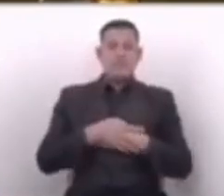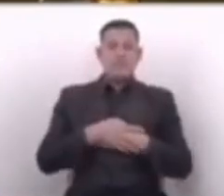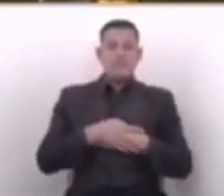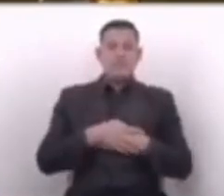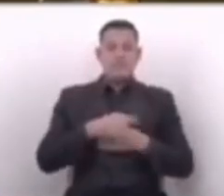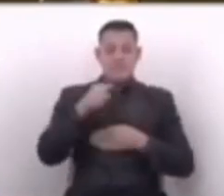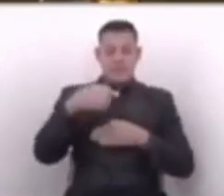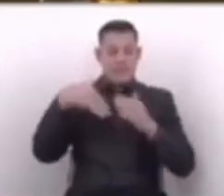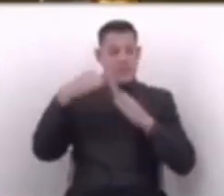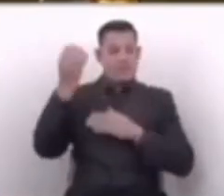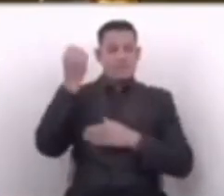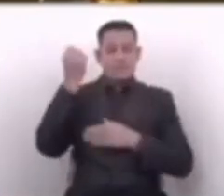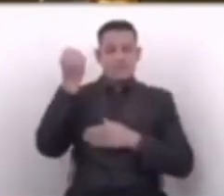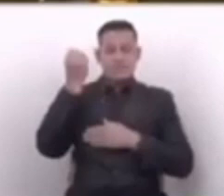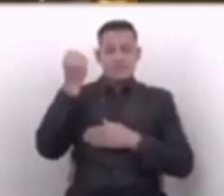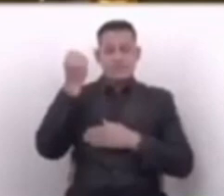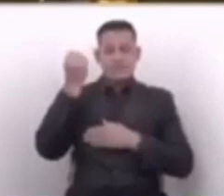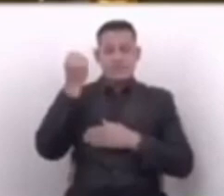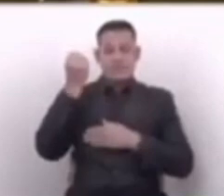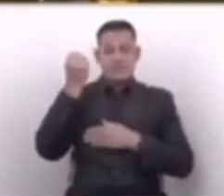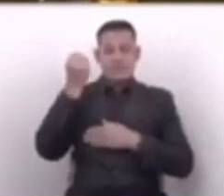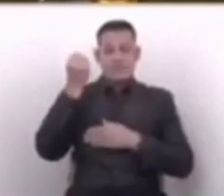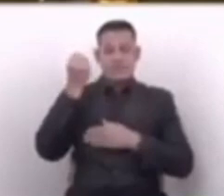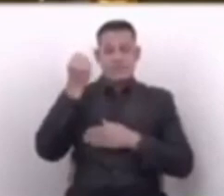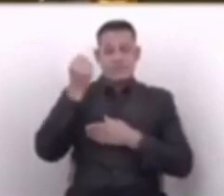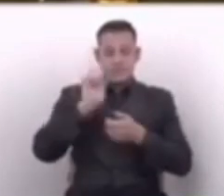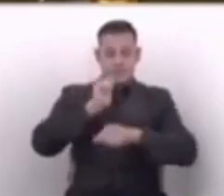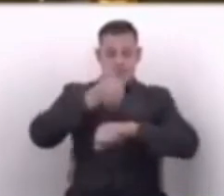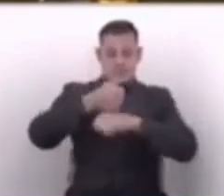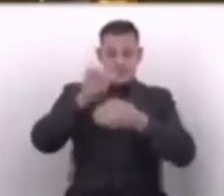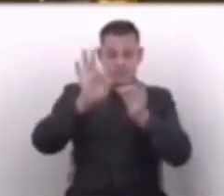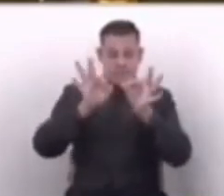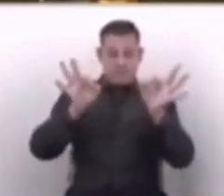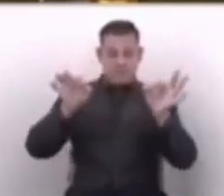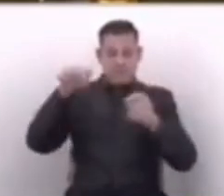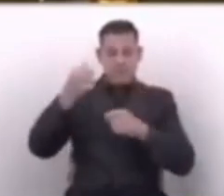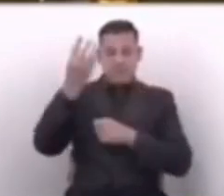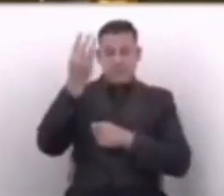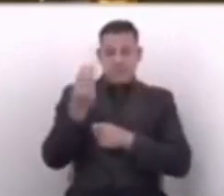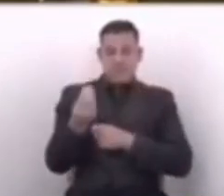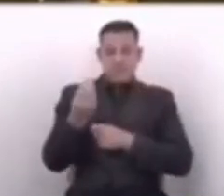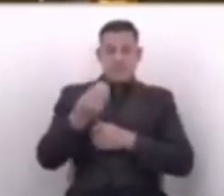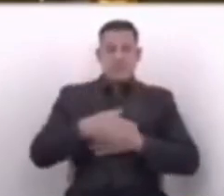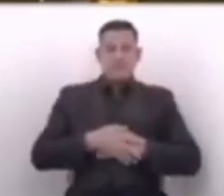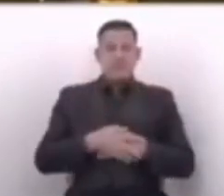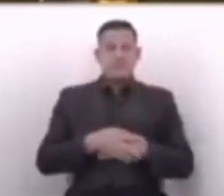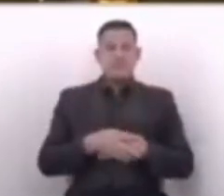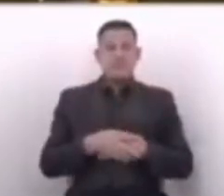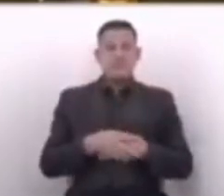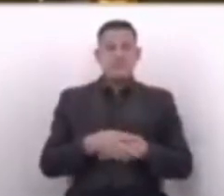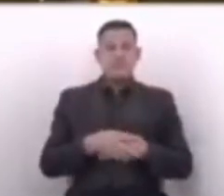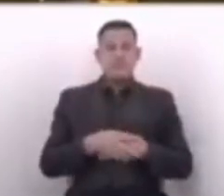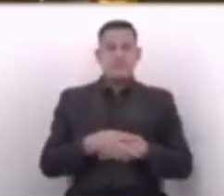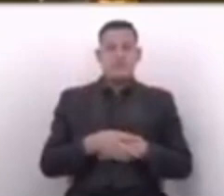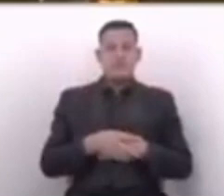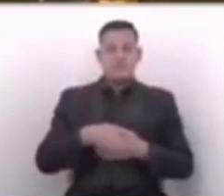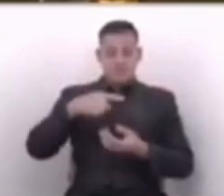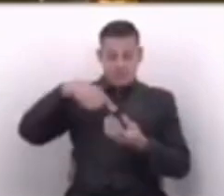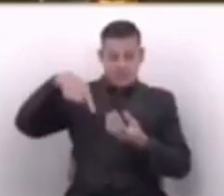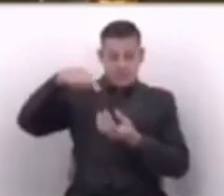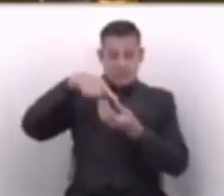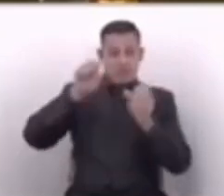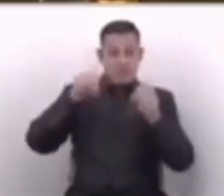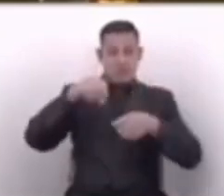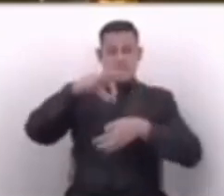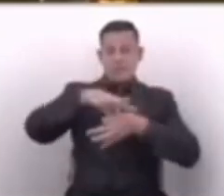Y eso es lo más importante de lo que se va a definir este día. El hecho de que ustedes